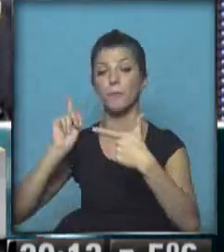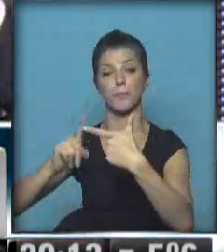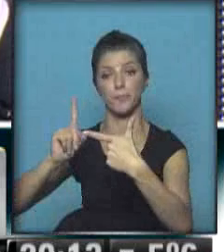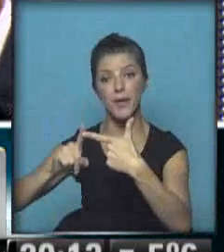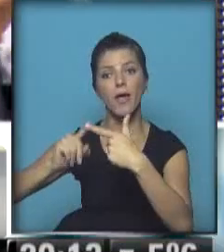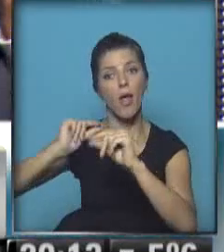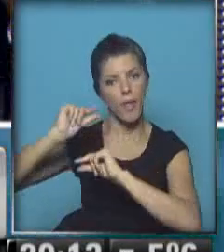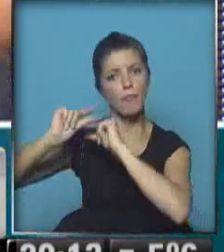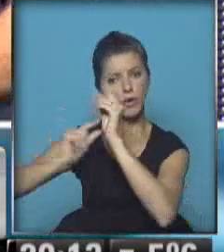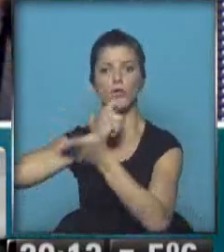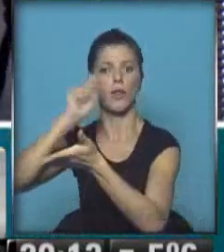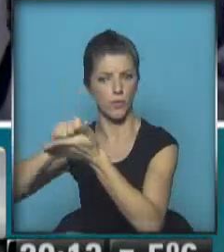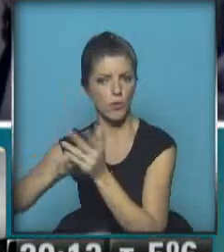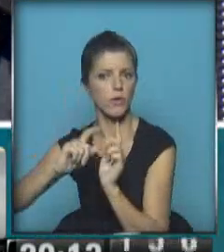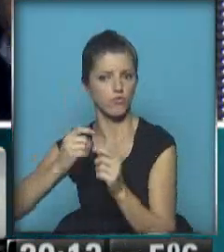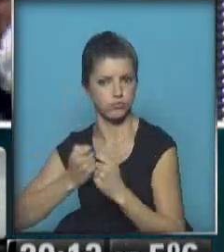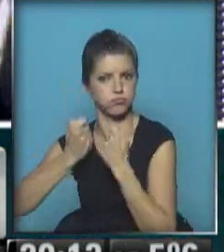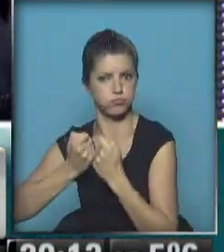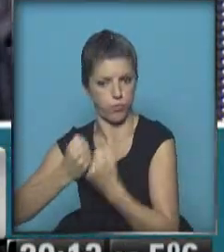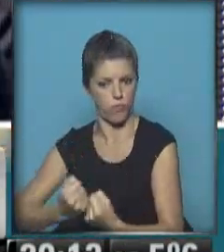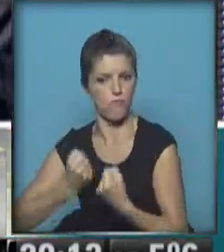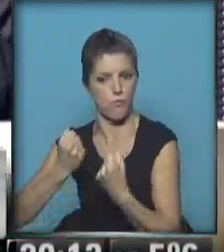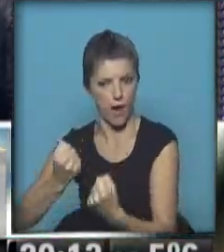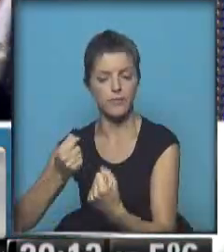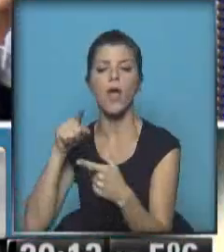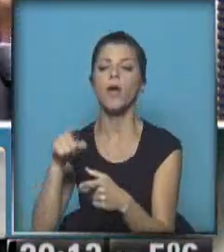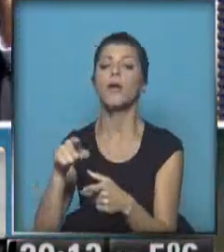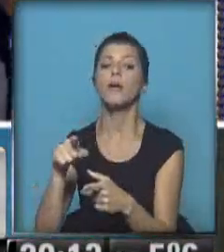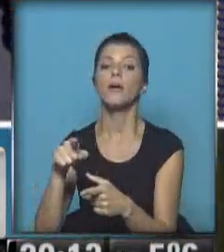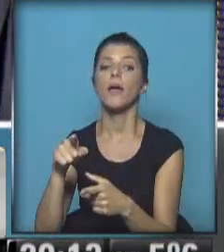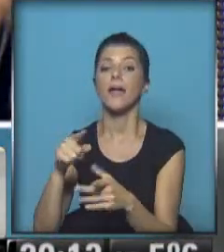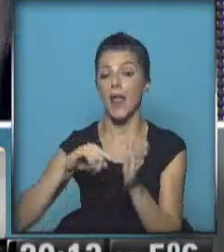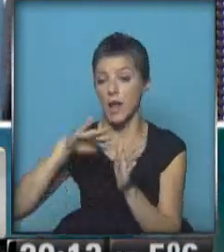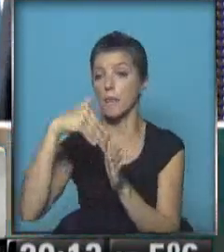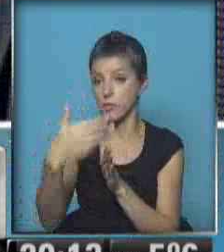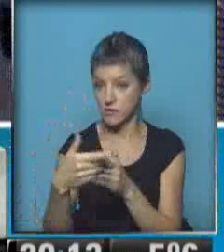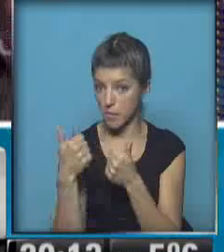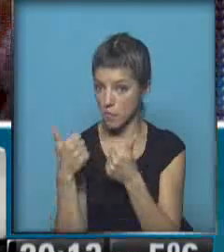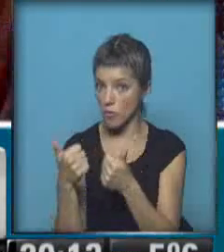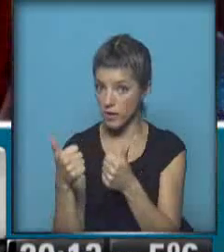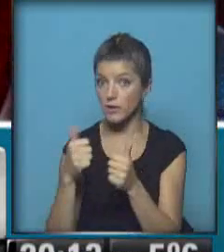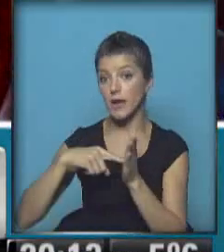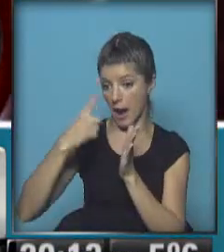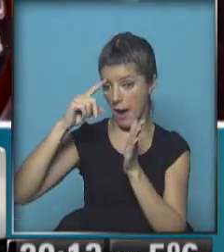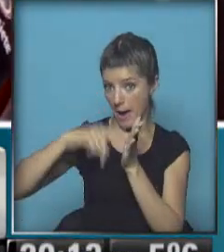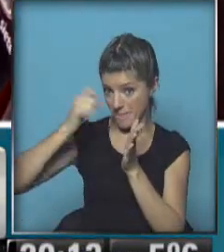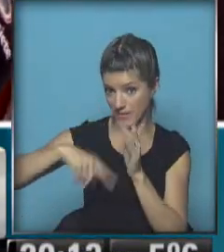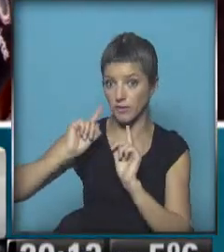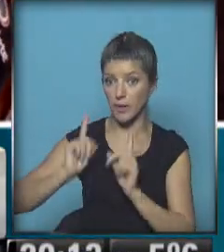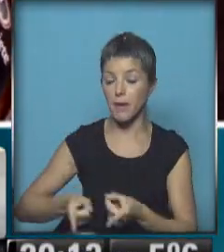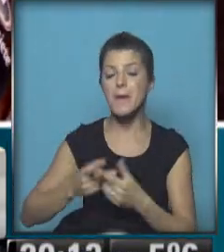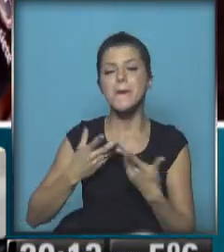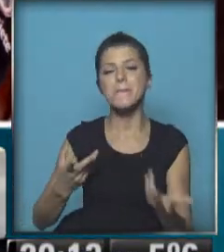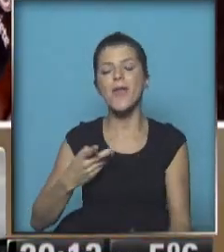creciendo en las encuestas tenía buena índice en la provincia de Buenos Aires y en la capital pero tenía